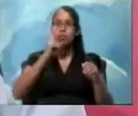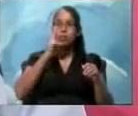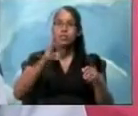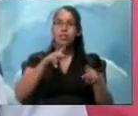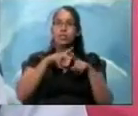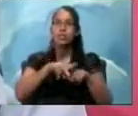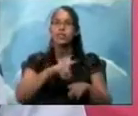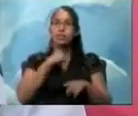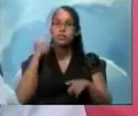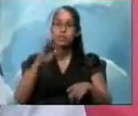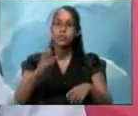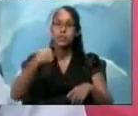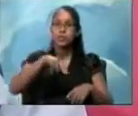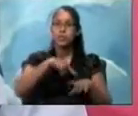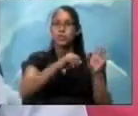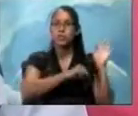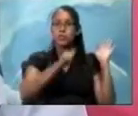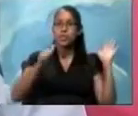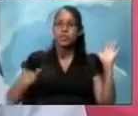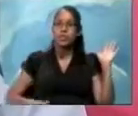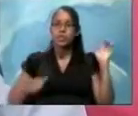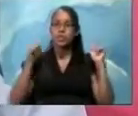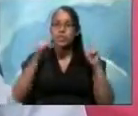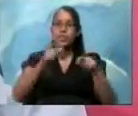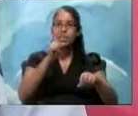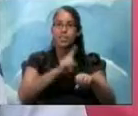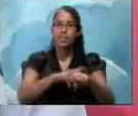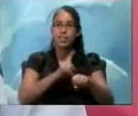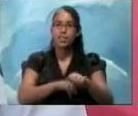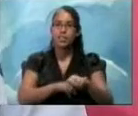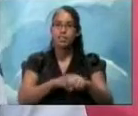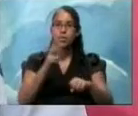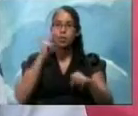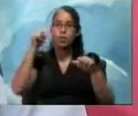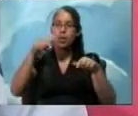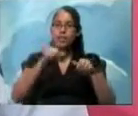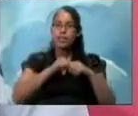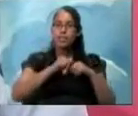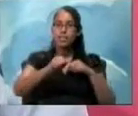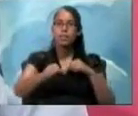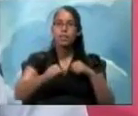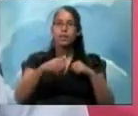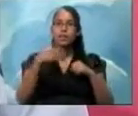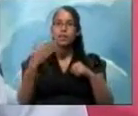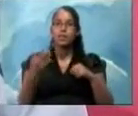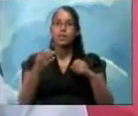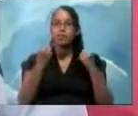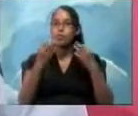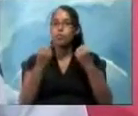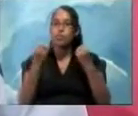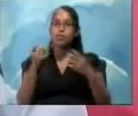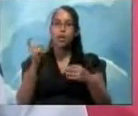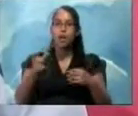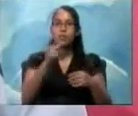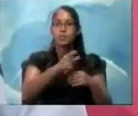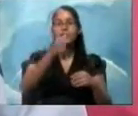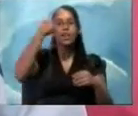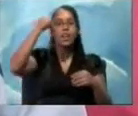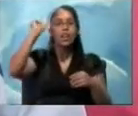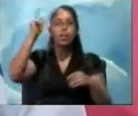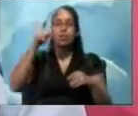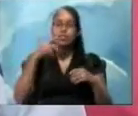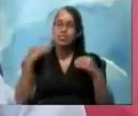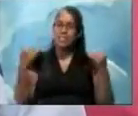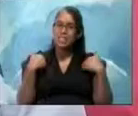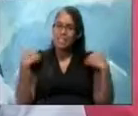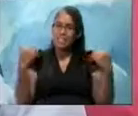muerte de nuestro Señor Jesucristo. En este tiempo, ¿verdad? Vemos en esta semana, muchas personas recuerdan el